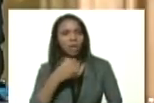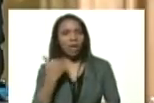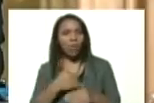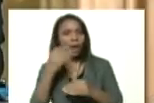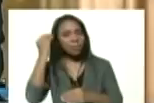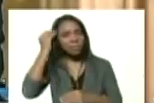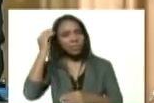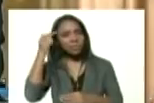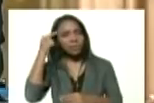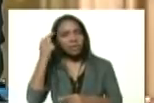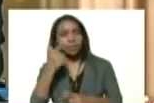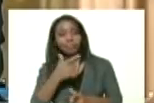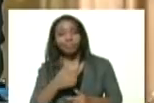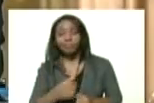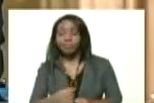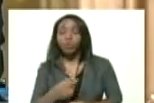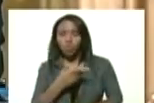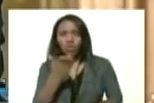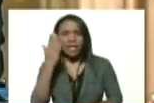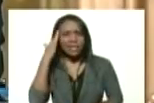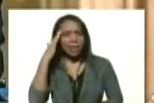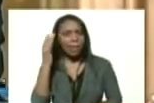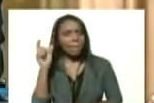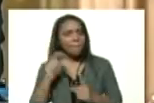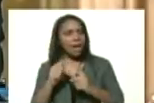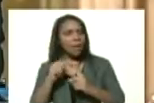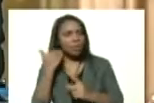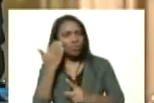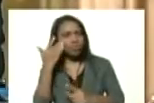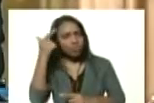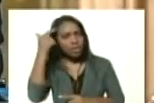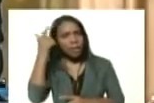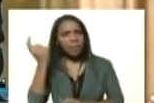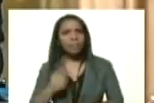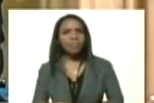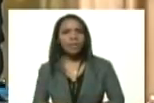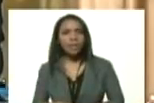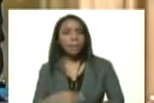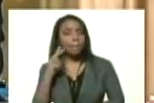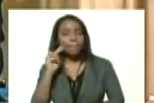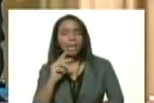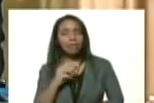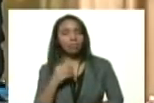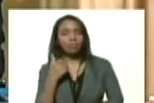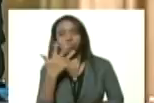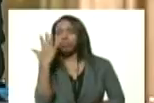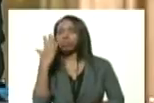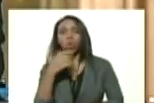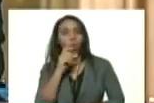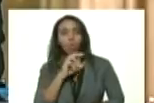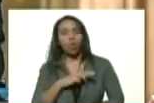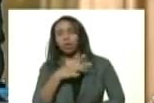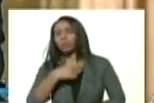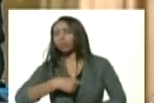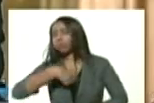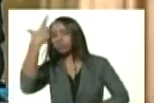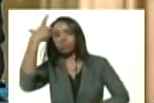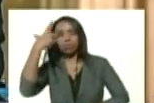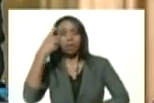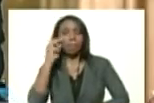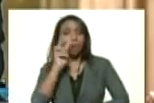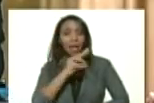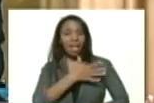de lo que ustedes saben bien que decirle bien degenerado bien degenerado para